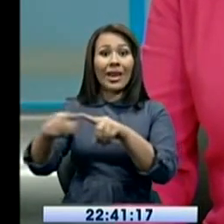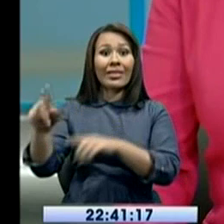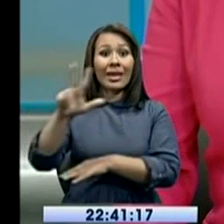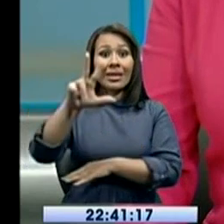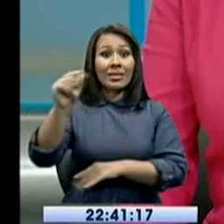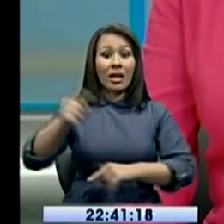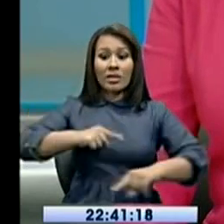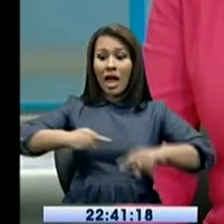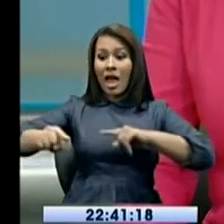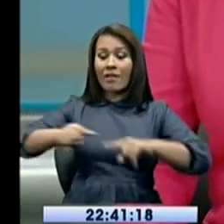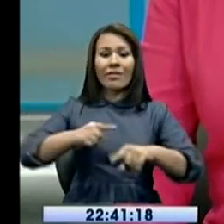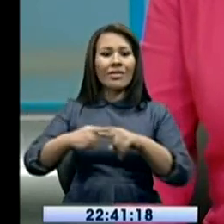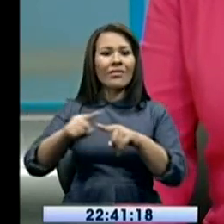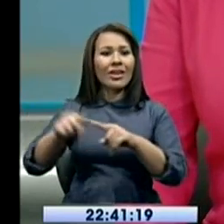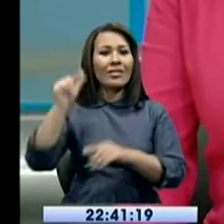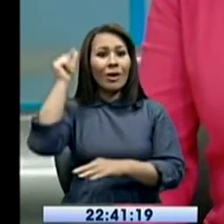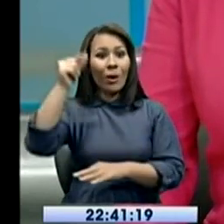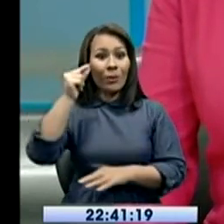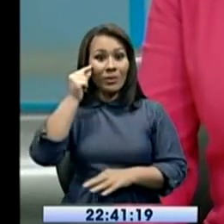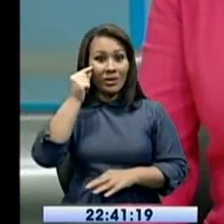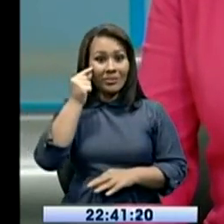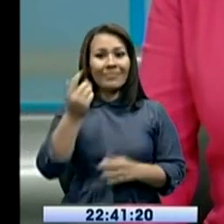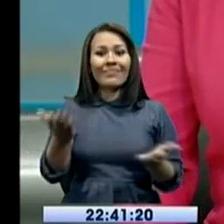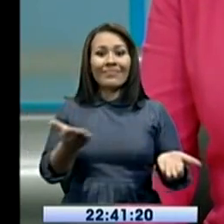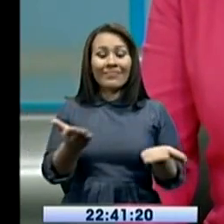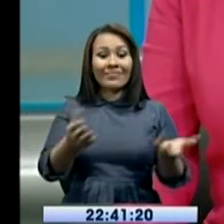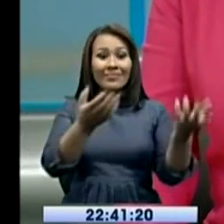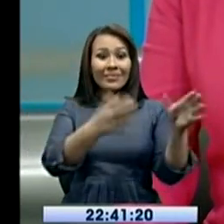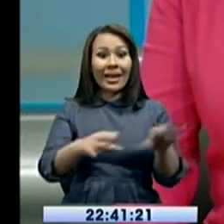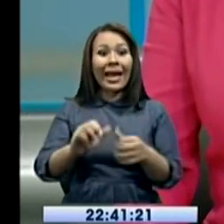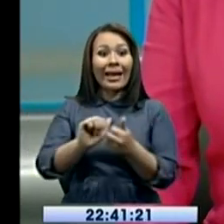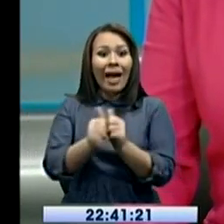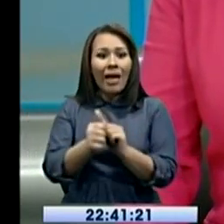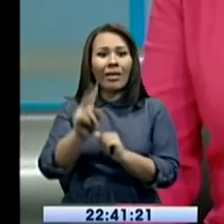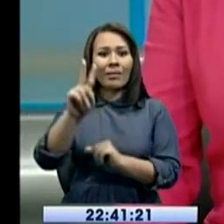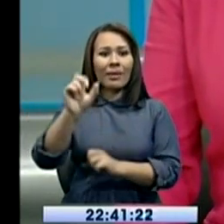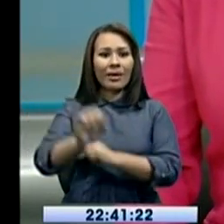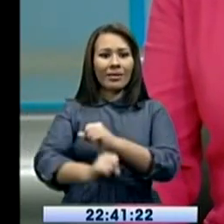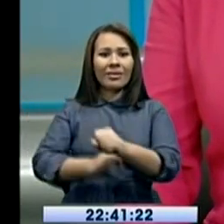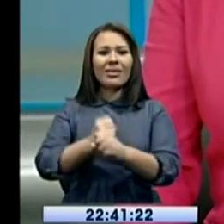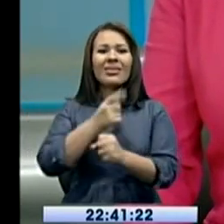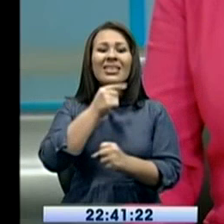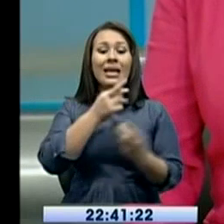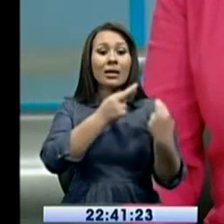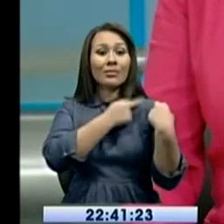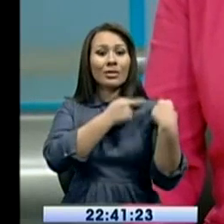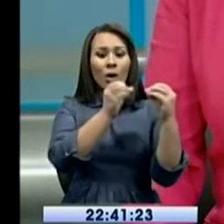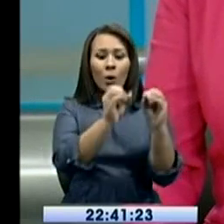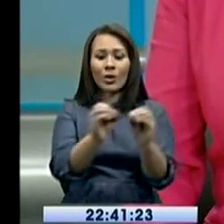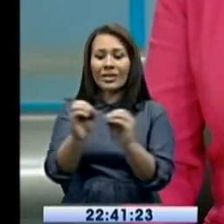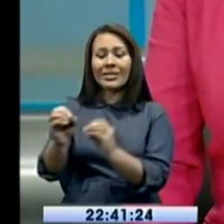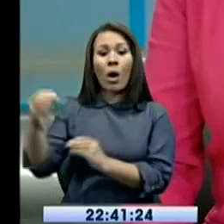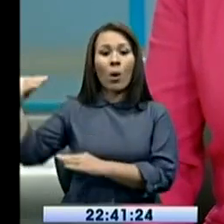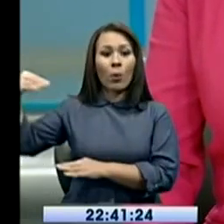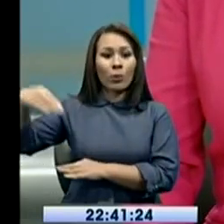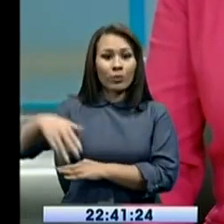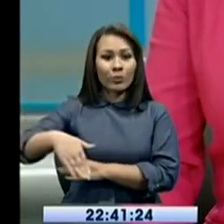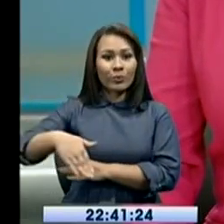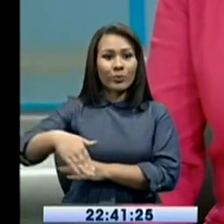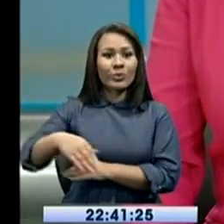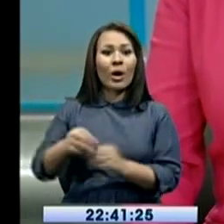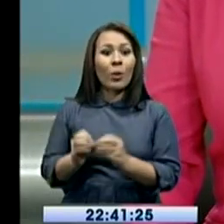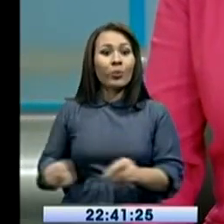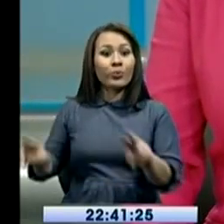30 jefes de Estado. El evento se desarrolla cada 20 años y es organizado por las Naciones Unidas. El espacio